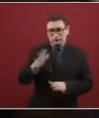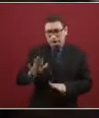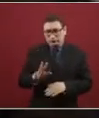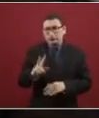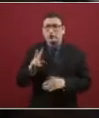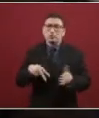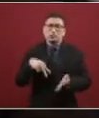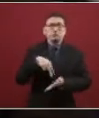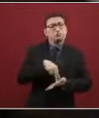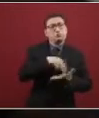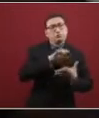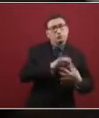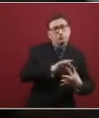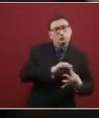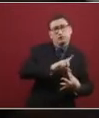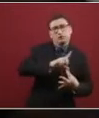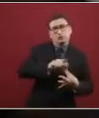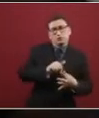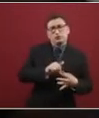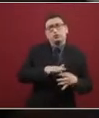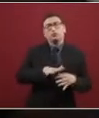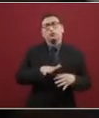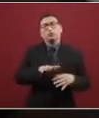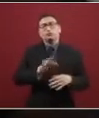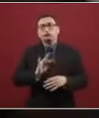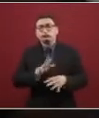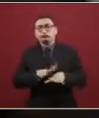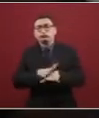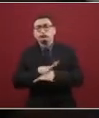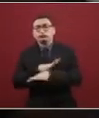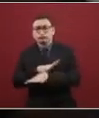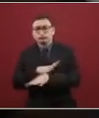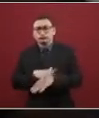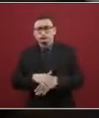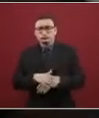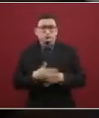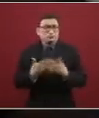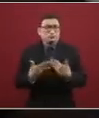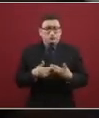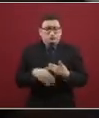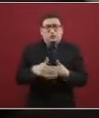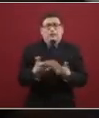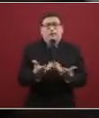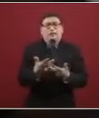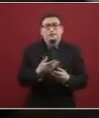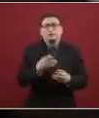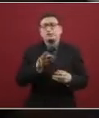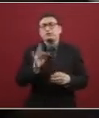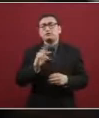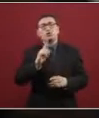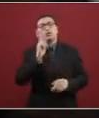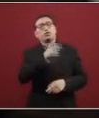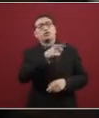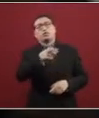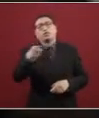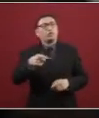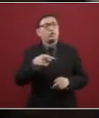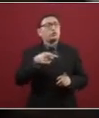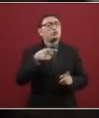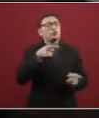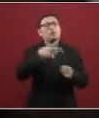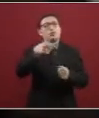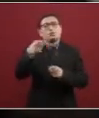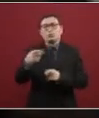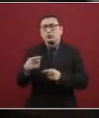una postura al respecto y segundo sí que sigue después de este señalamiento que sería